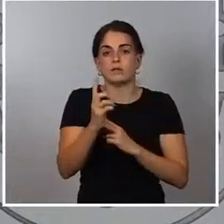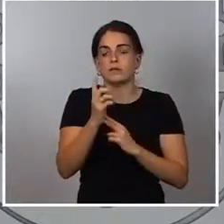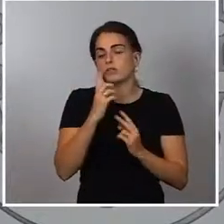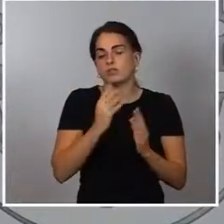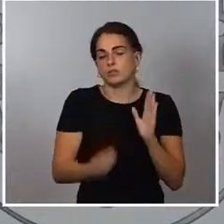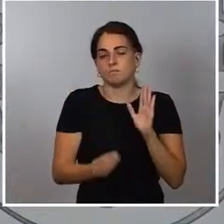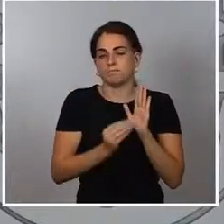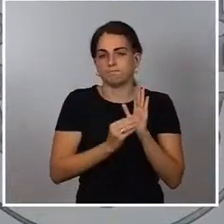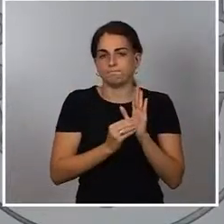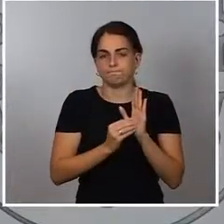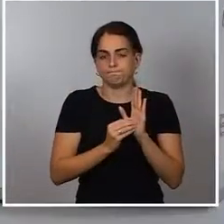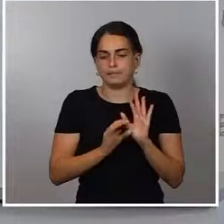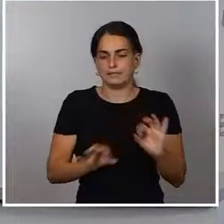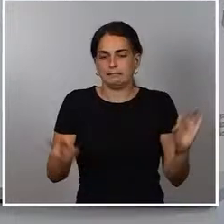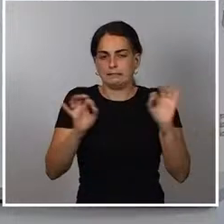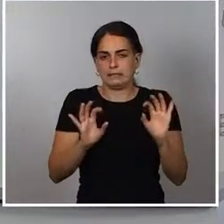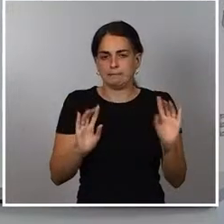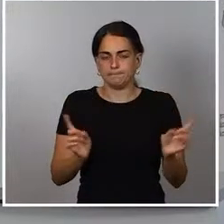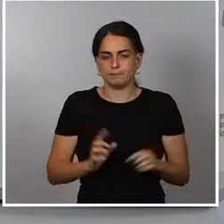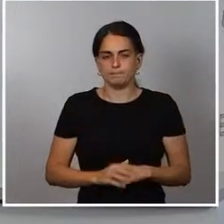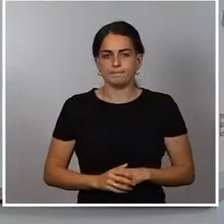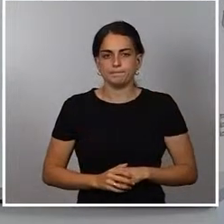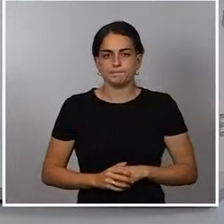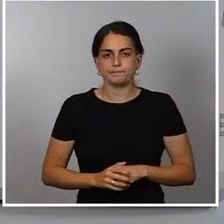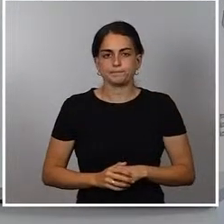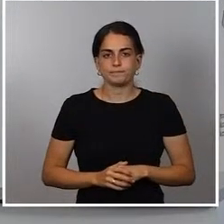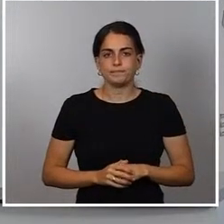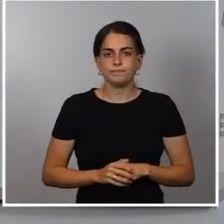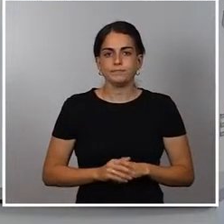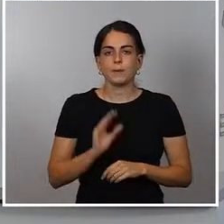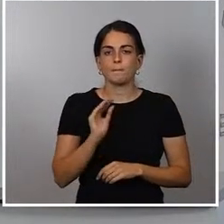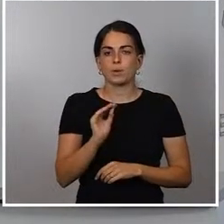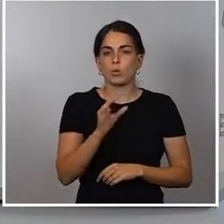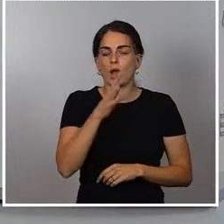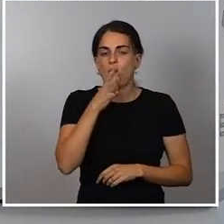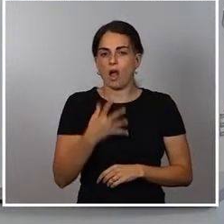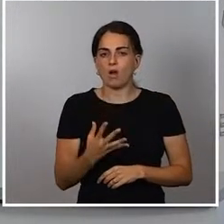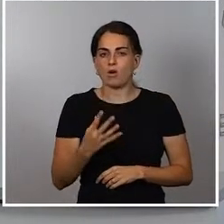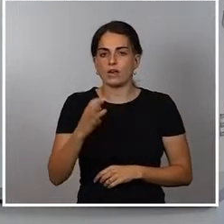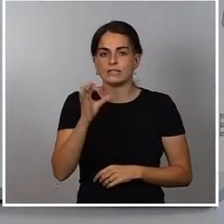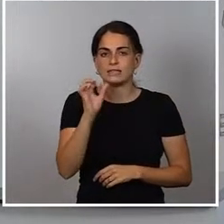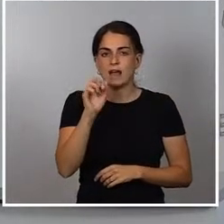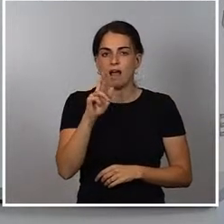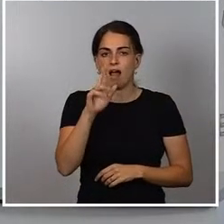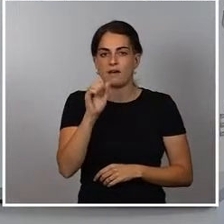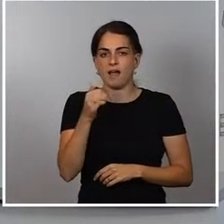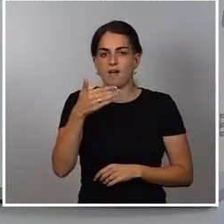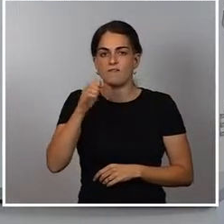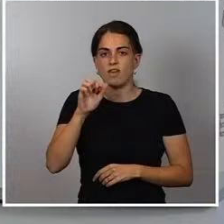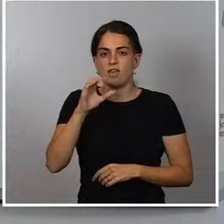mesa vamos con las preguntas ahora de sara becerro de radio